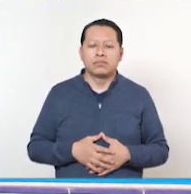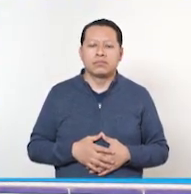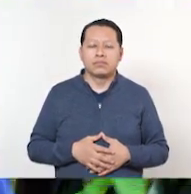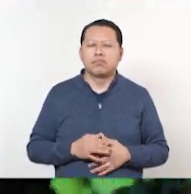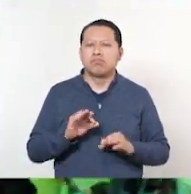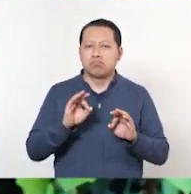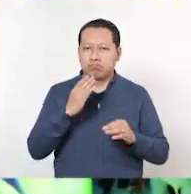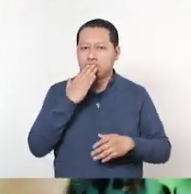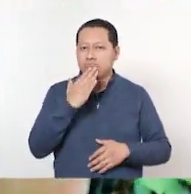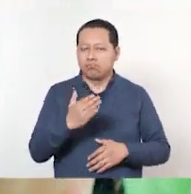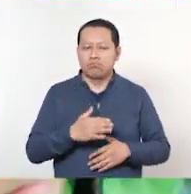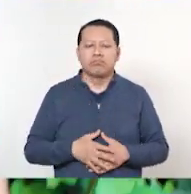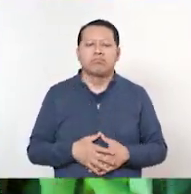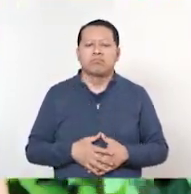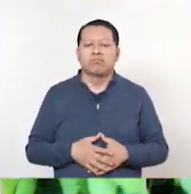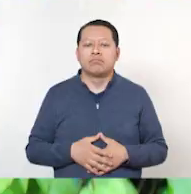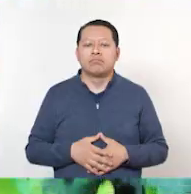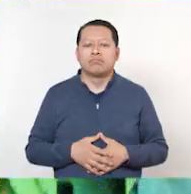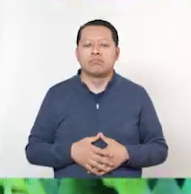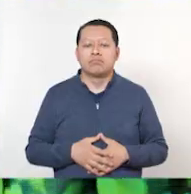pie contrario. Bien.